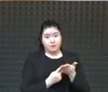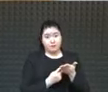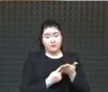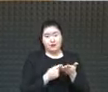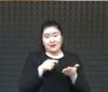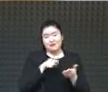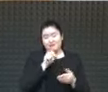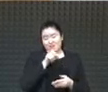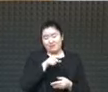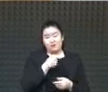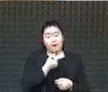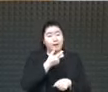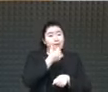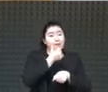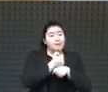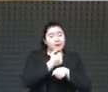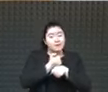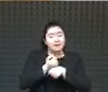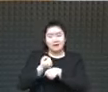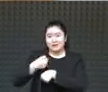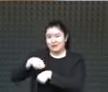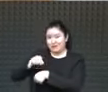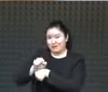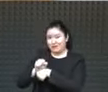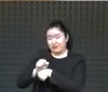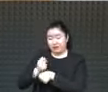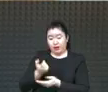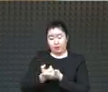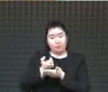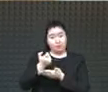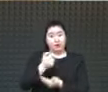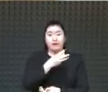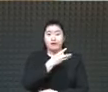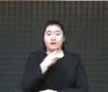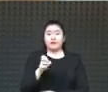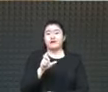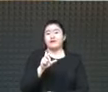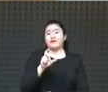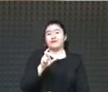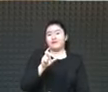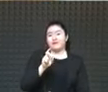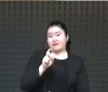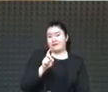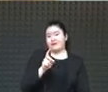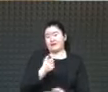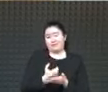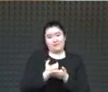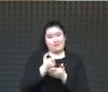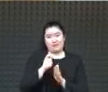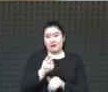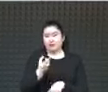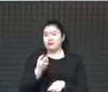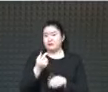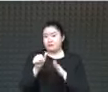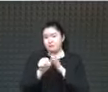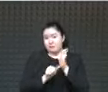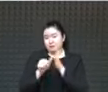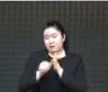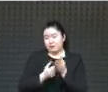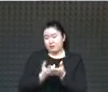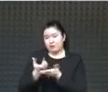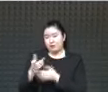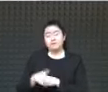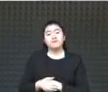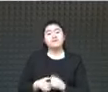con primaria y secundaria se daban 330 pesos y en los centros de